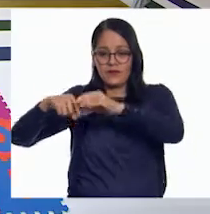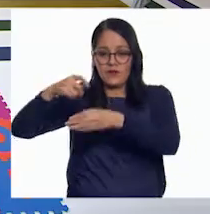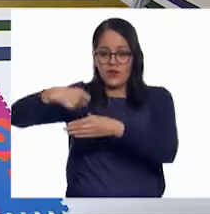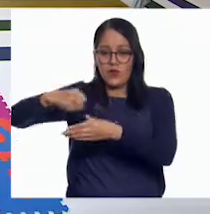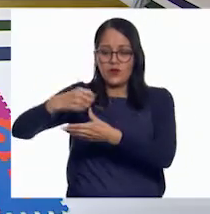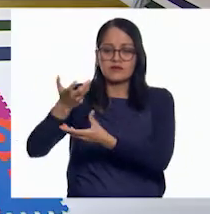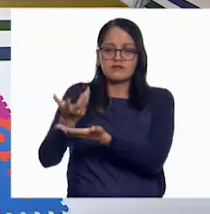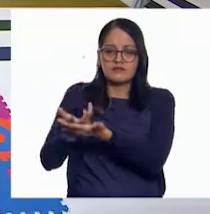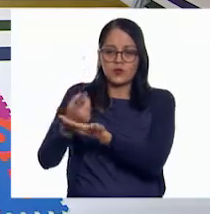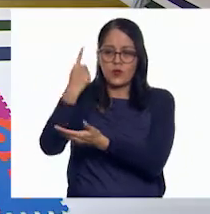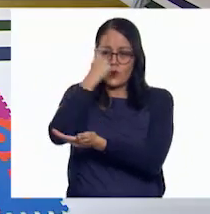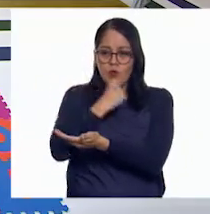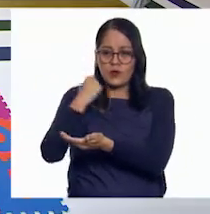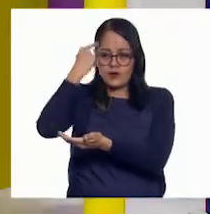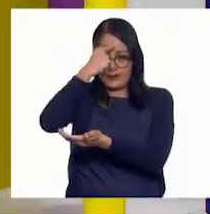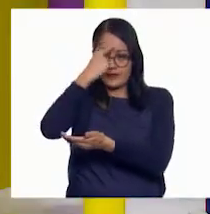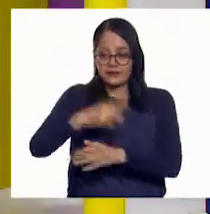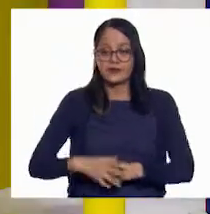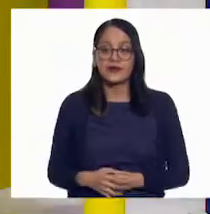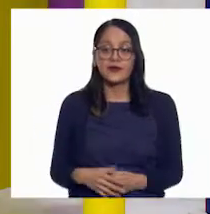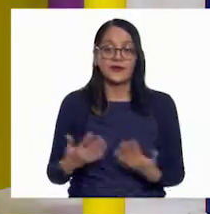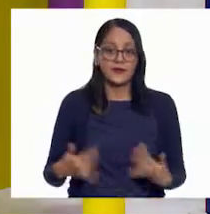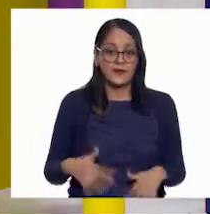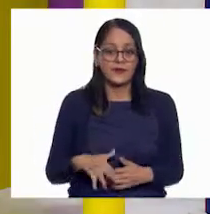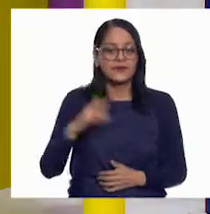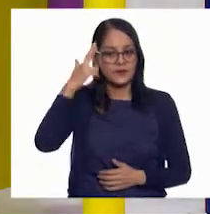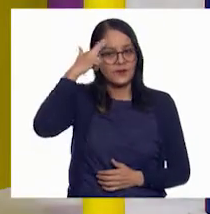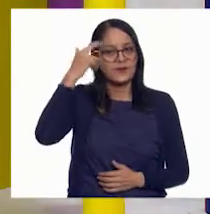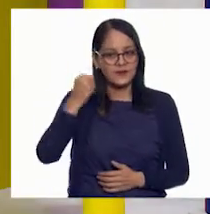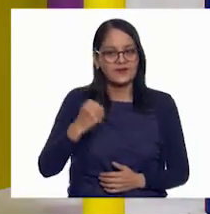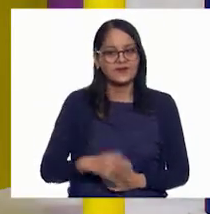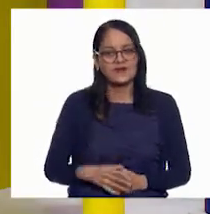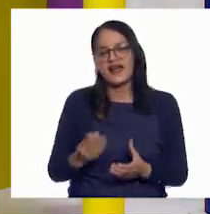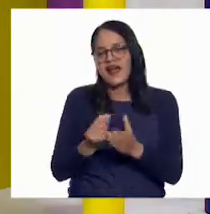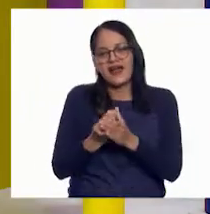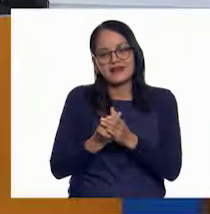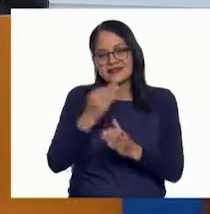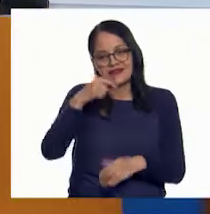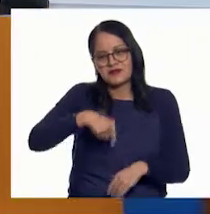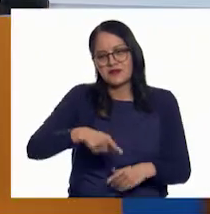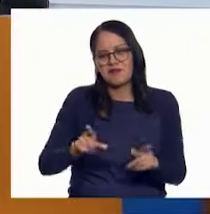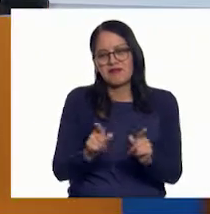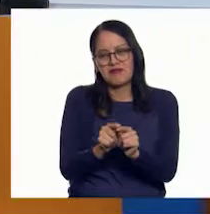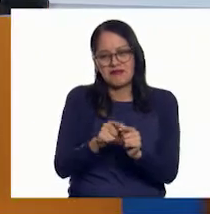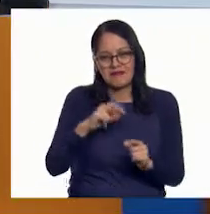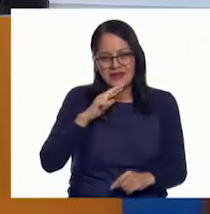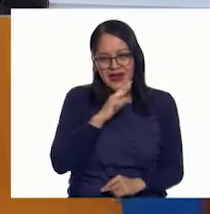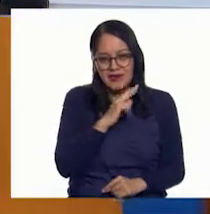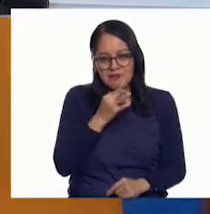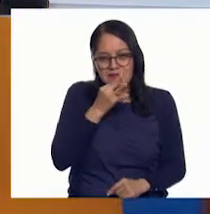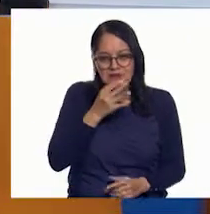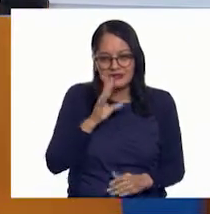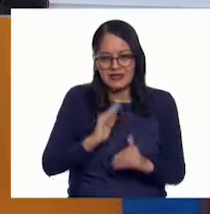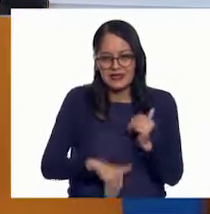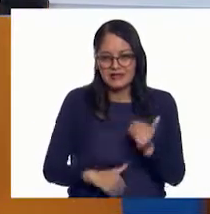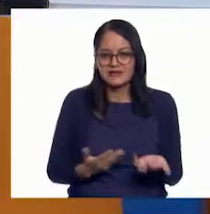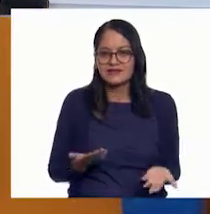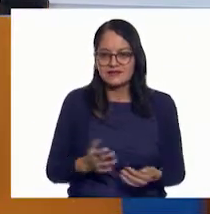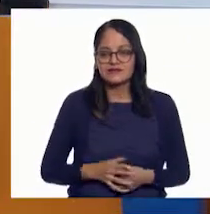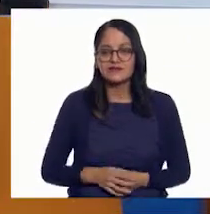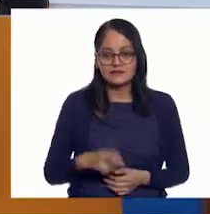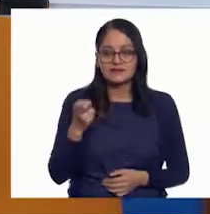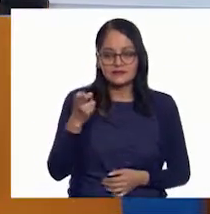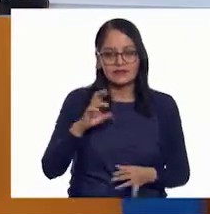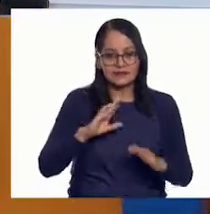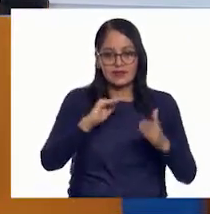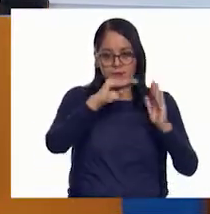una hora. ¿Una hora? No podíamos hacerlo. Sí, con razón, la clase no dura tanto. Aquí. La clase no dura tanto, pero bueno, ya vimos nuestra